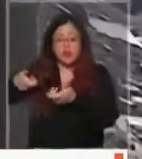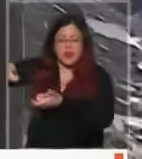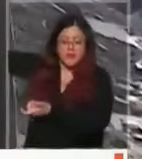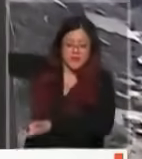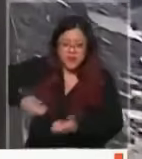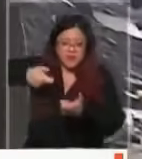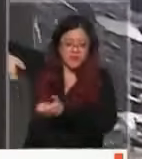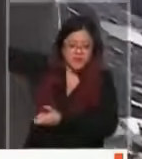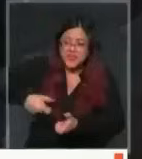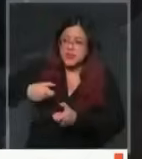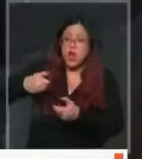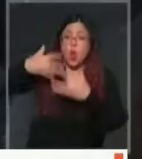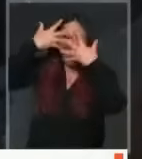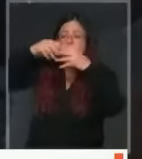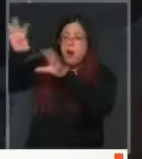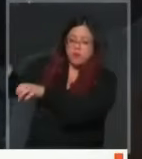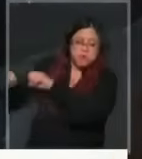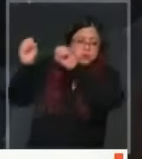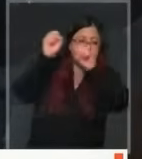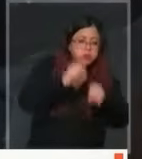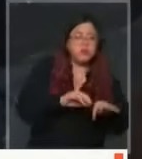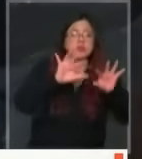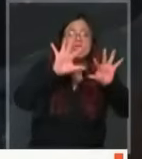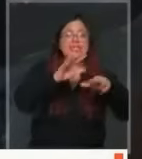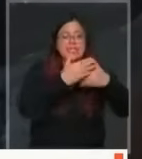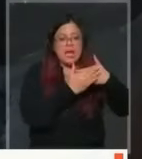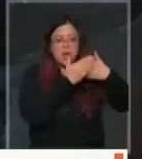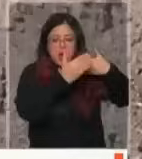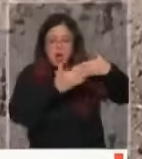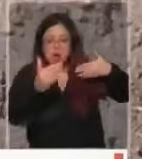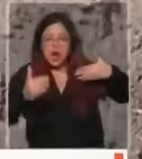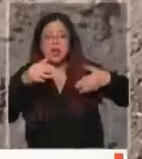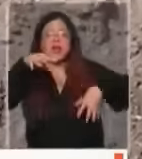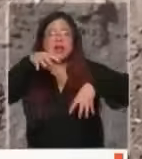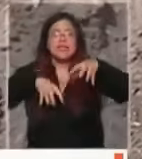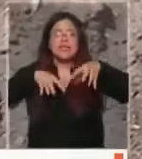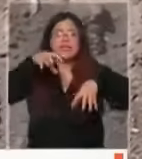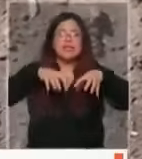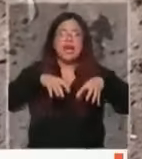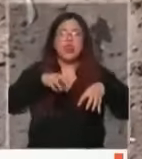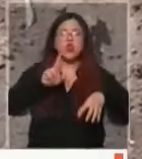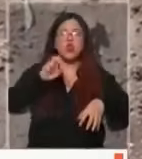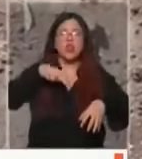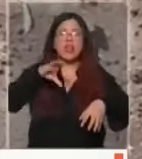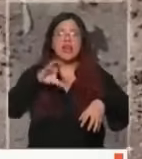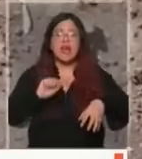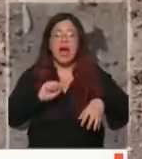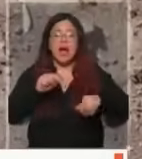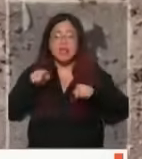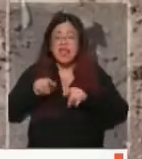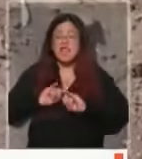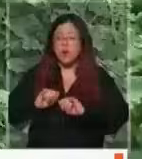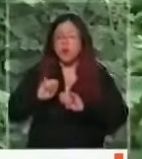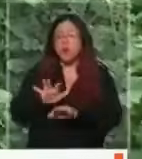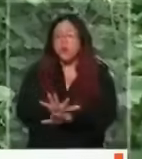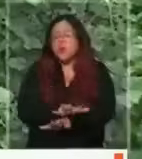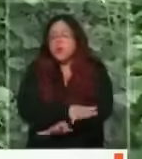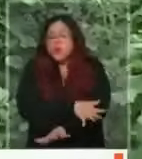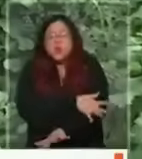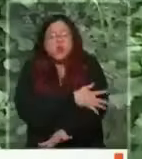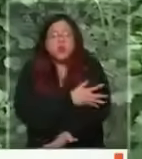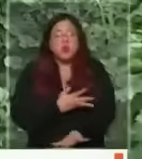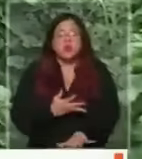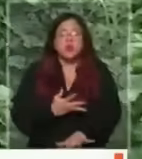la víctima a 10 cuadras de distancia en el Cerro Renca. Los detalles son espeluznantes. Se